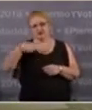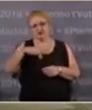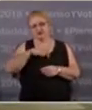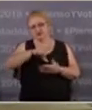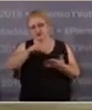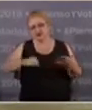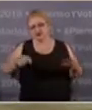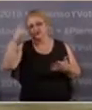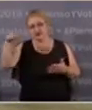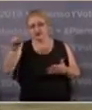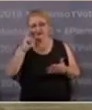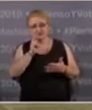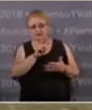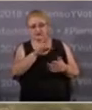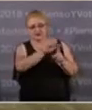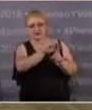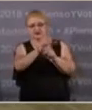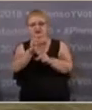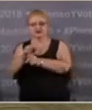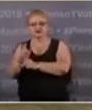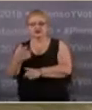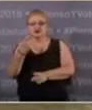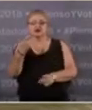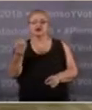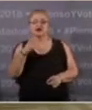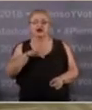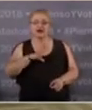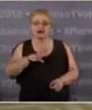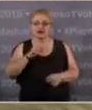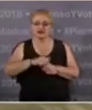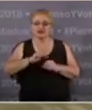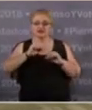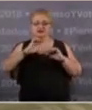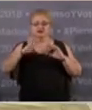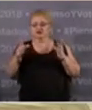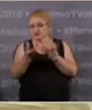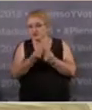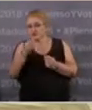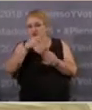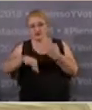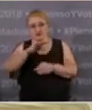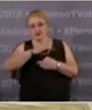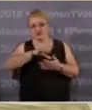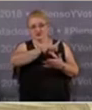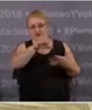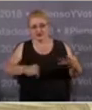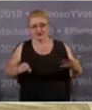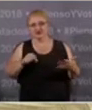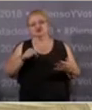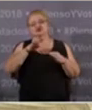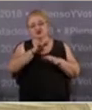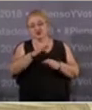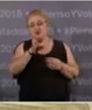armas que existen en la ciudadanía, en todo el entorno del contexto nacional y sobre todo en el crimen